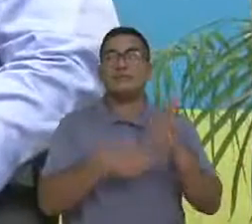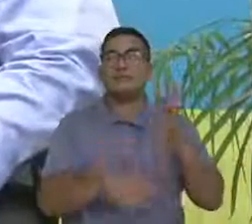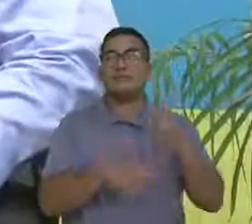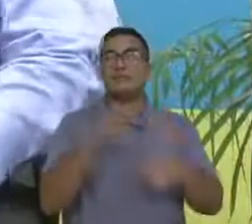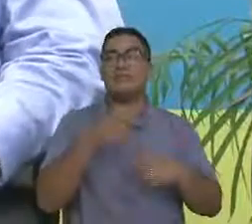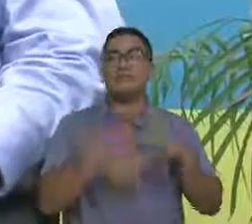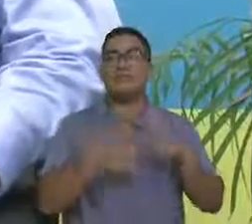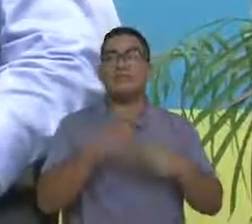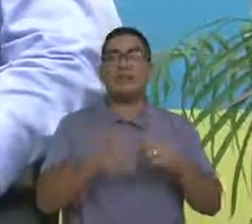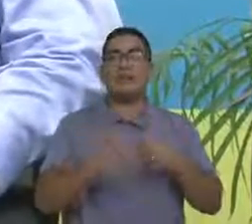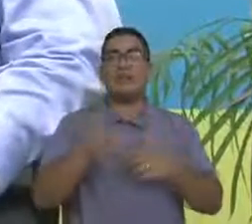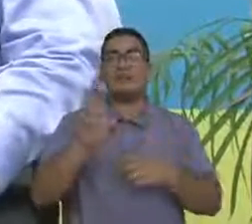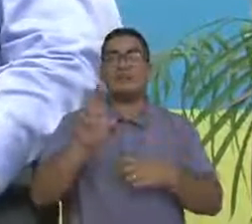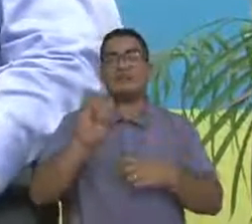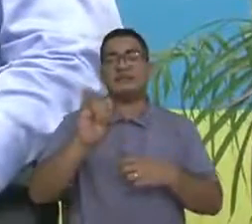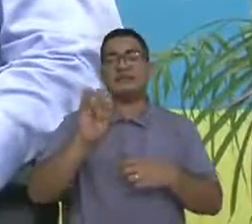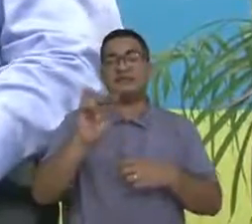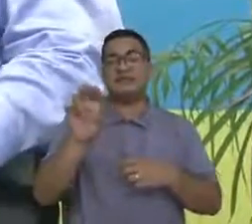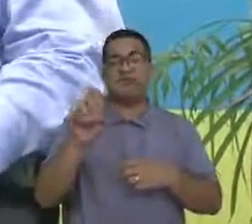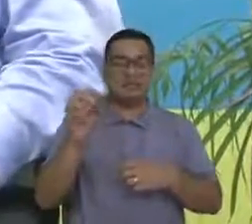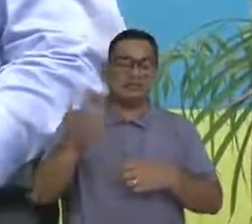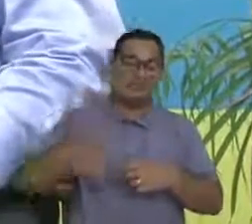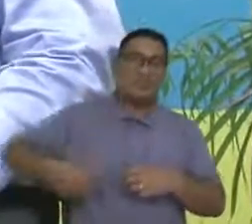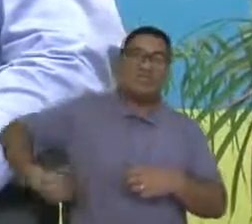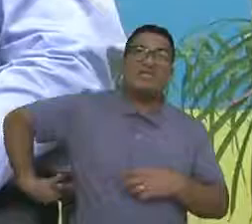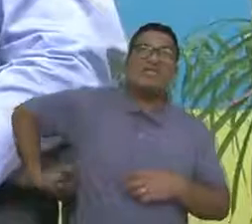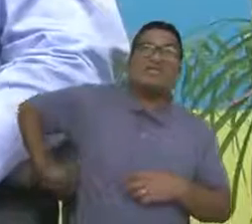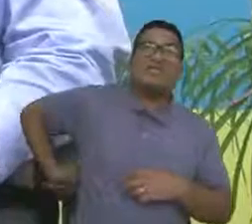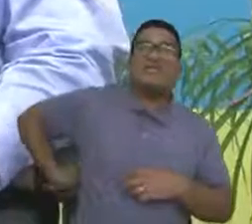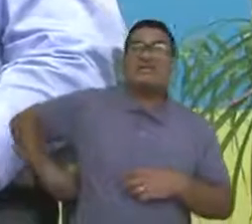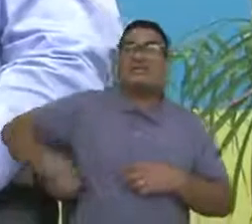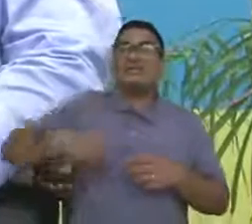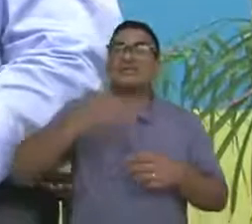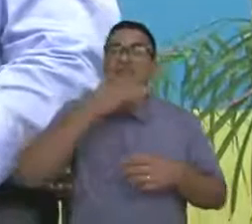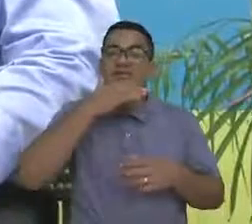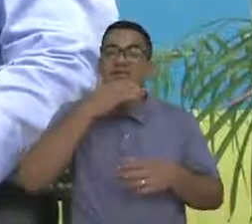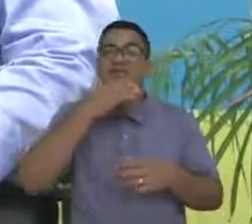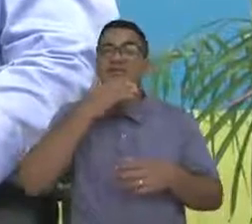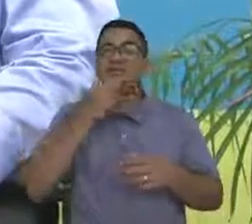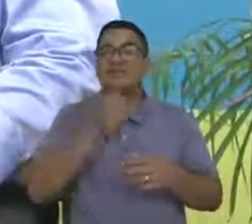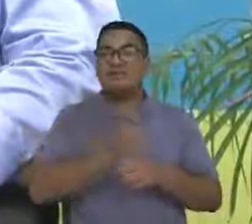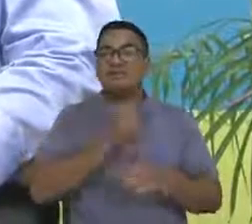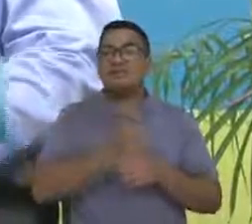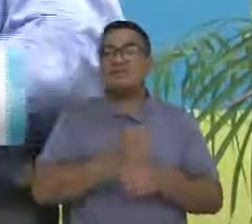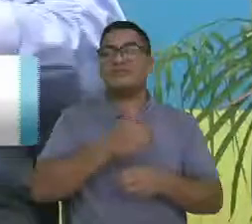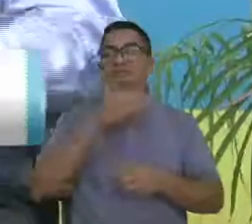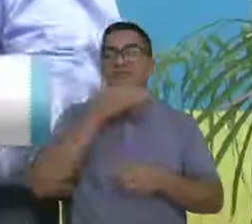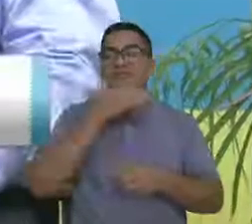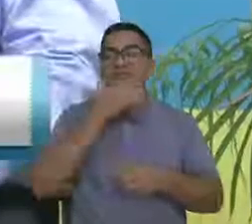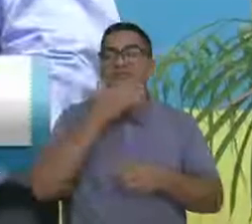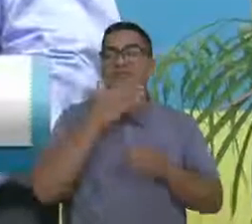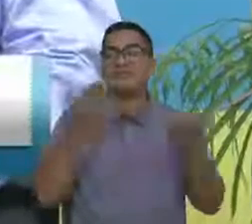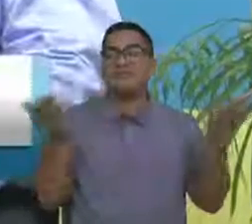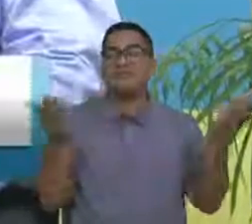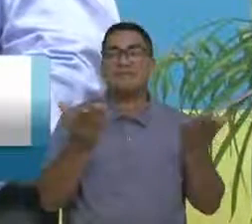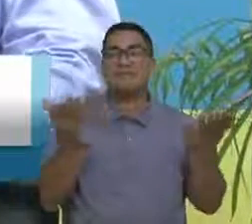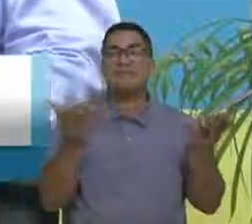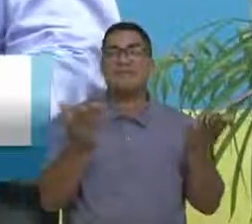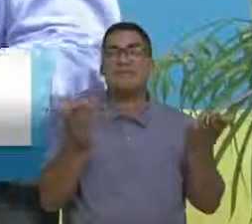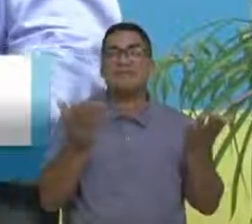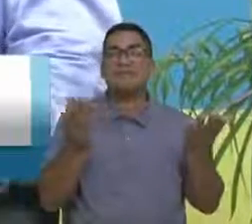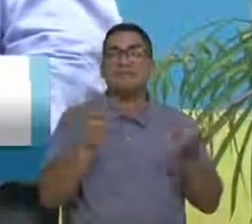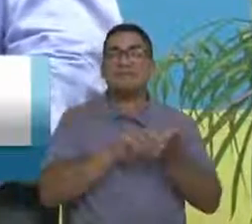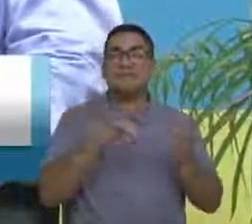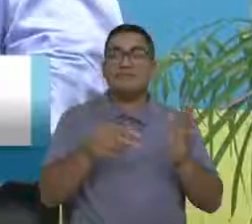la función del riñón. Sea cuando nosotros hablamos de la función del riñón, hablamos lo que se está en relación al